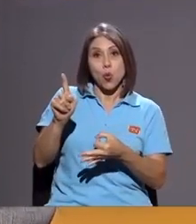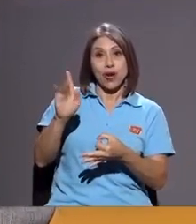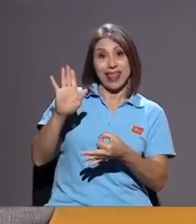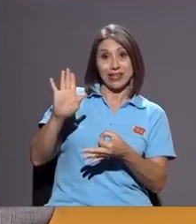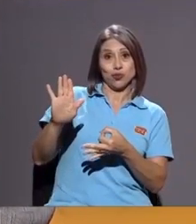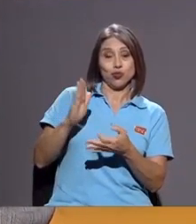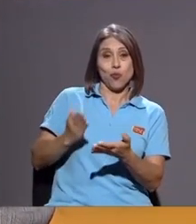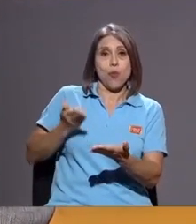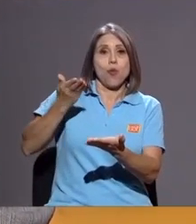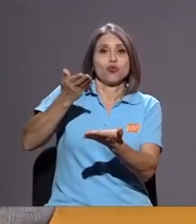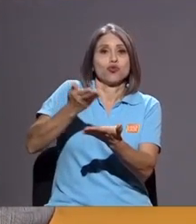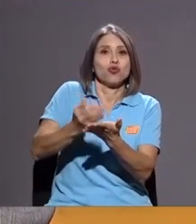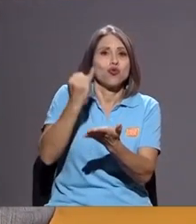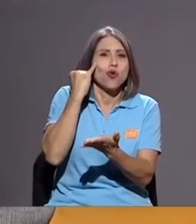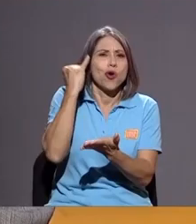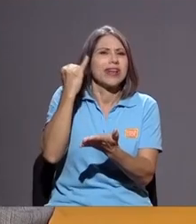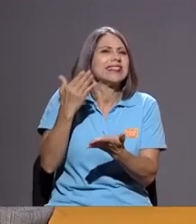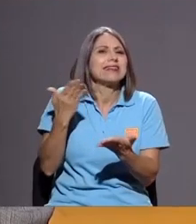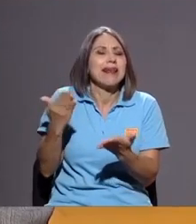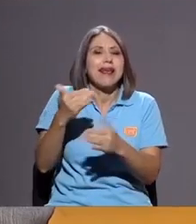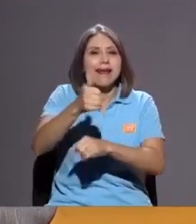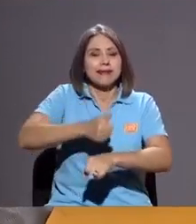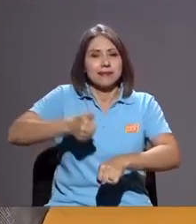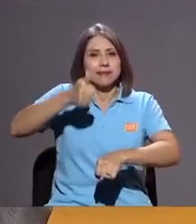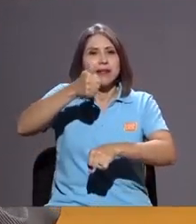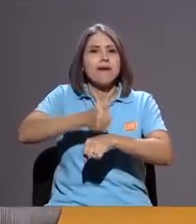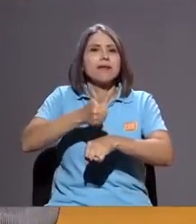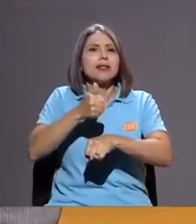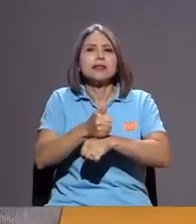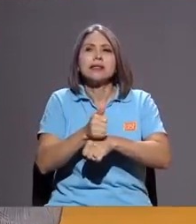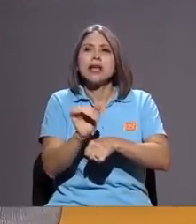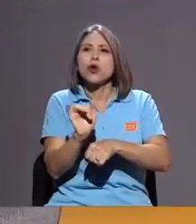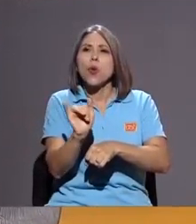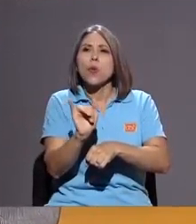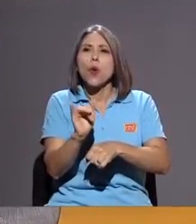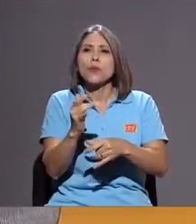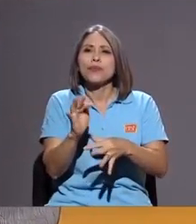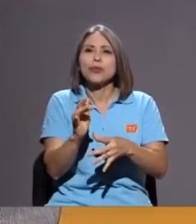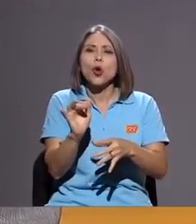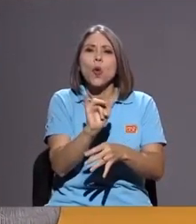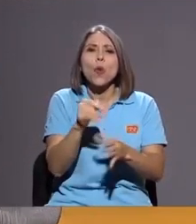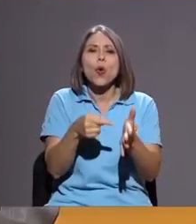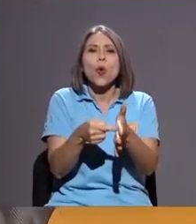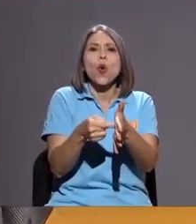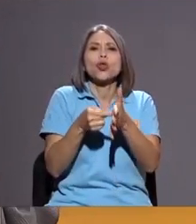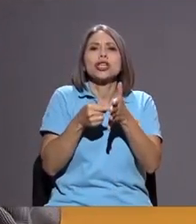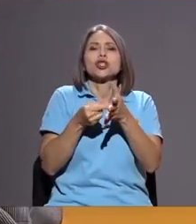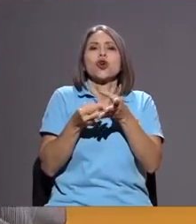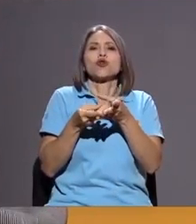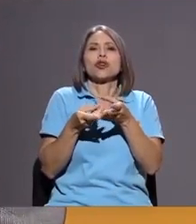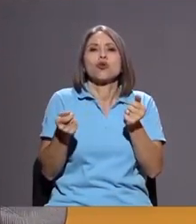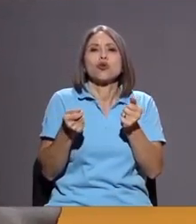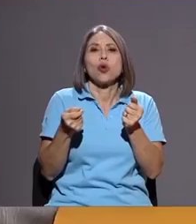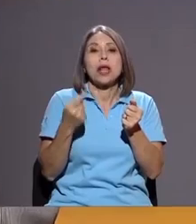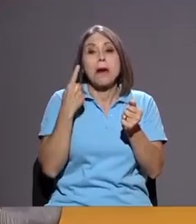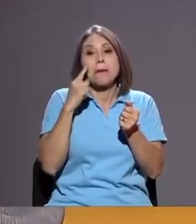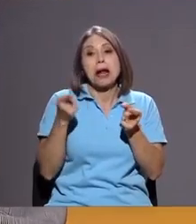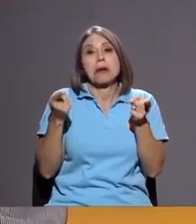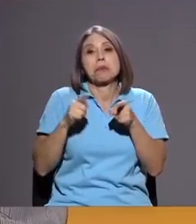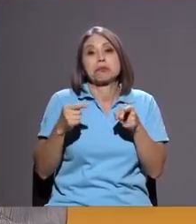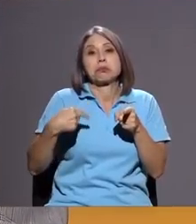fue justamente la de establecer una especie de, como dije anteriormente, de condición resolutoria eventual para